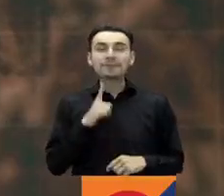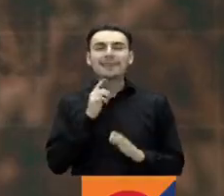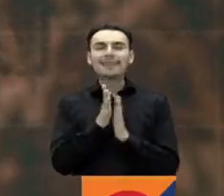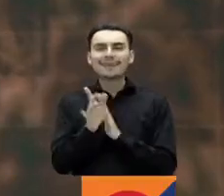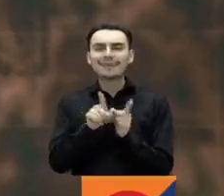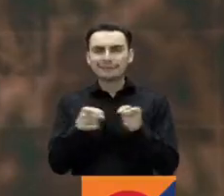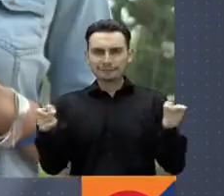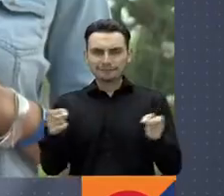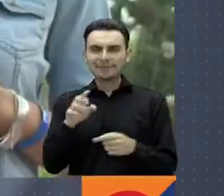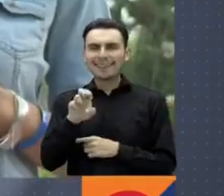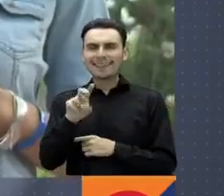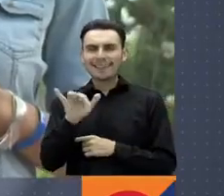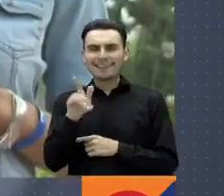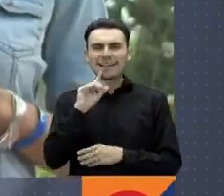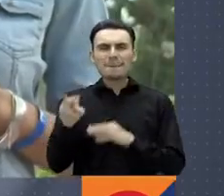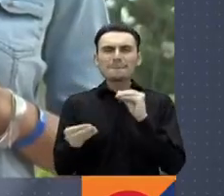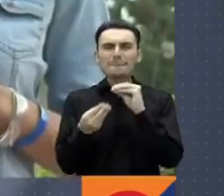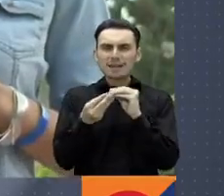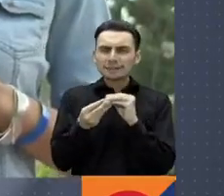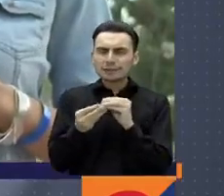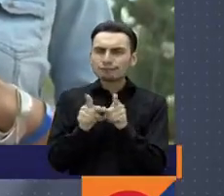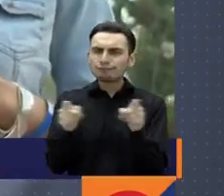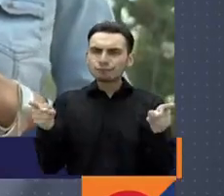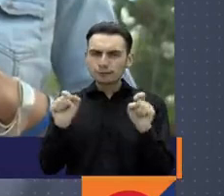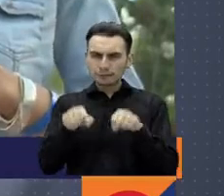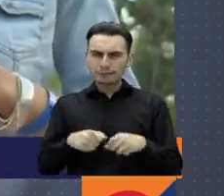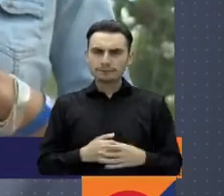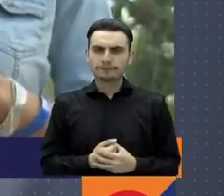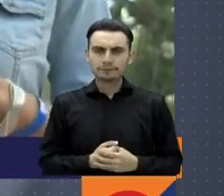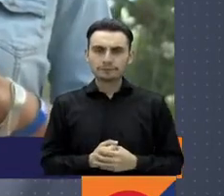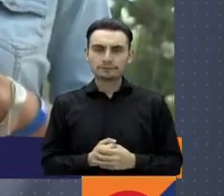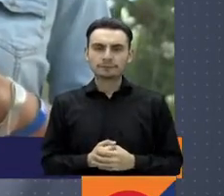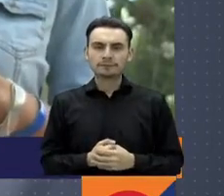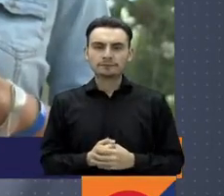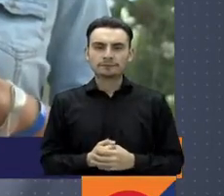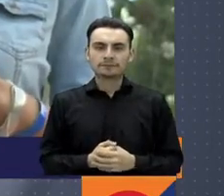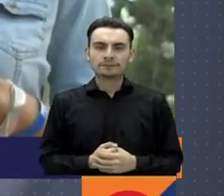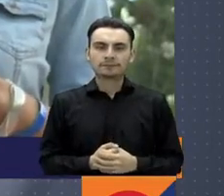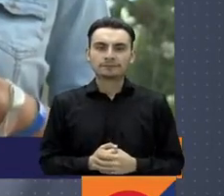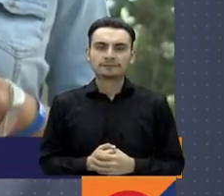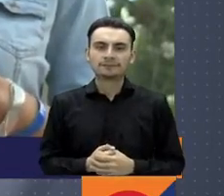buenas tardes que otros detalles se conocieron hablan de cuál